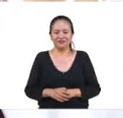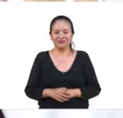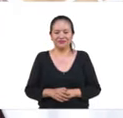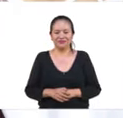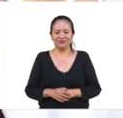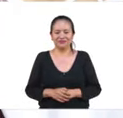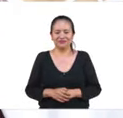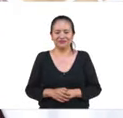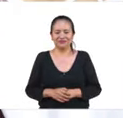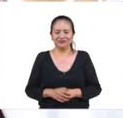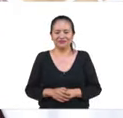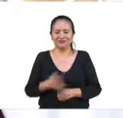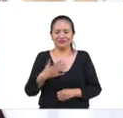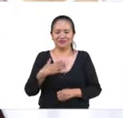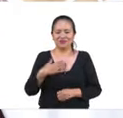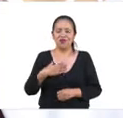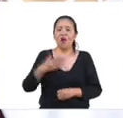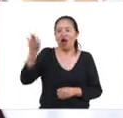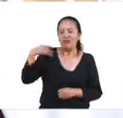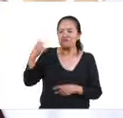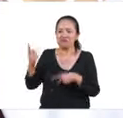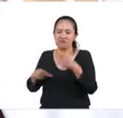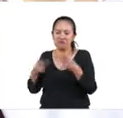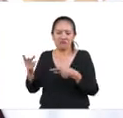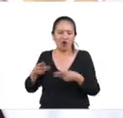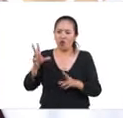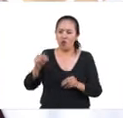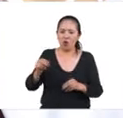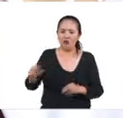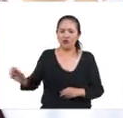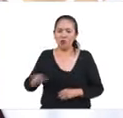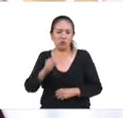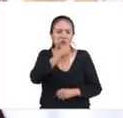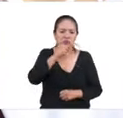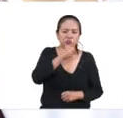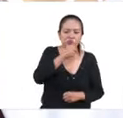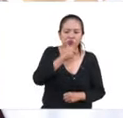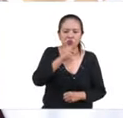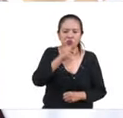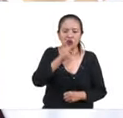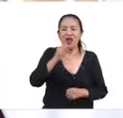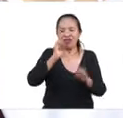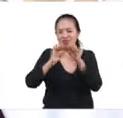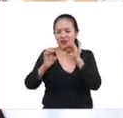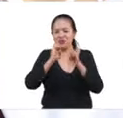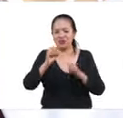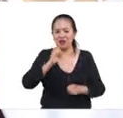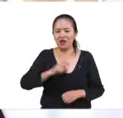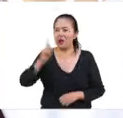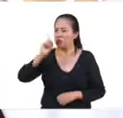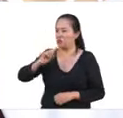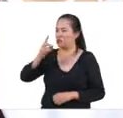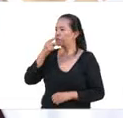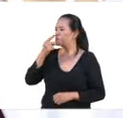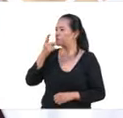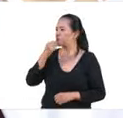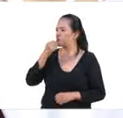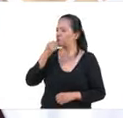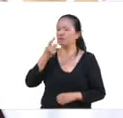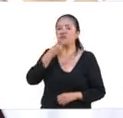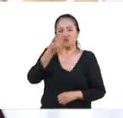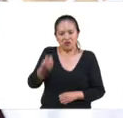O sea, no es que se haya preparado algo especial, sino que los medios llegaron a entrevistar a las compañeras policías y ellas libremente